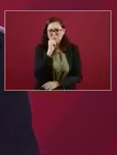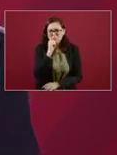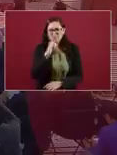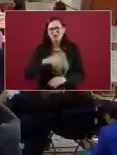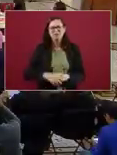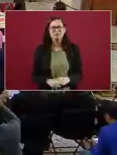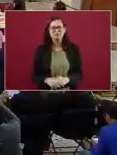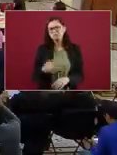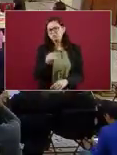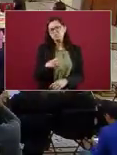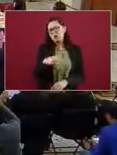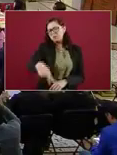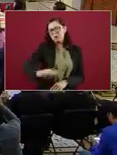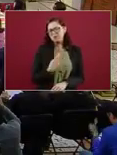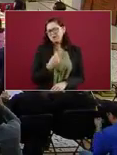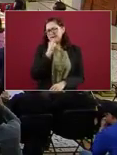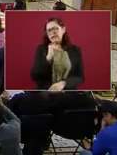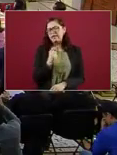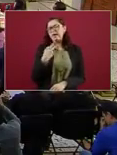pero seguramente